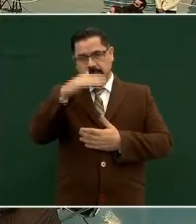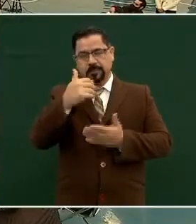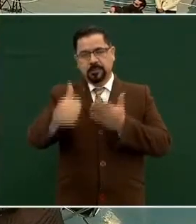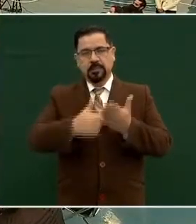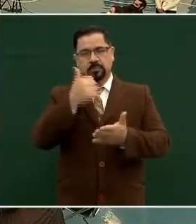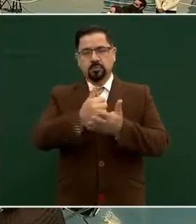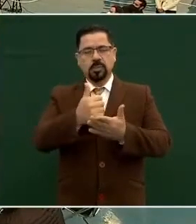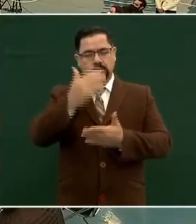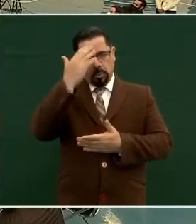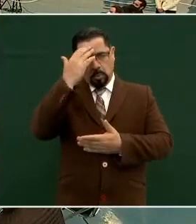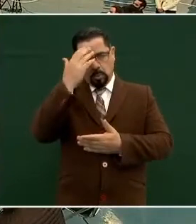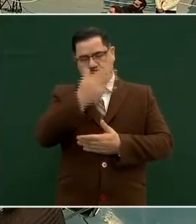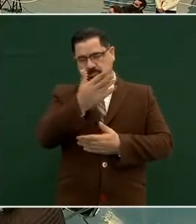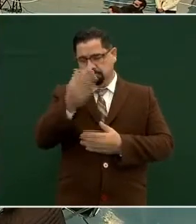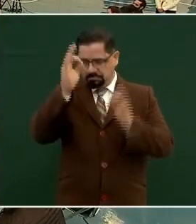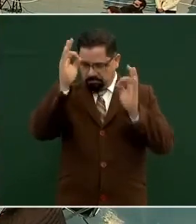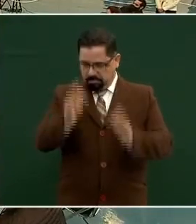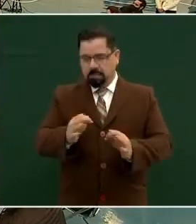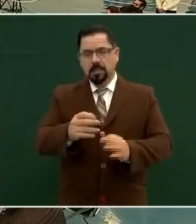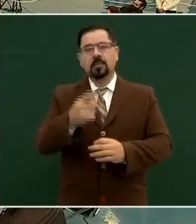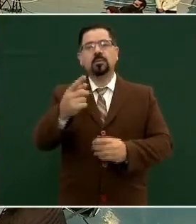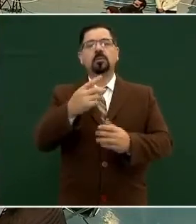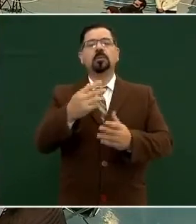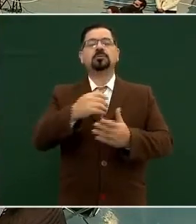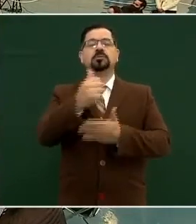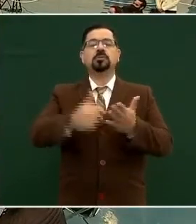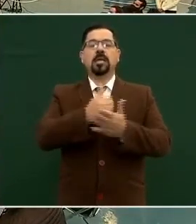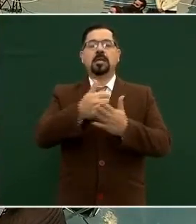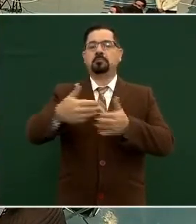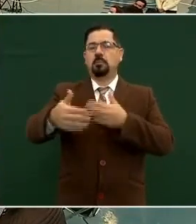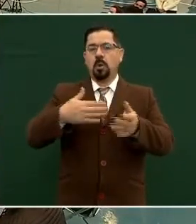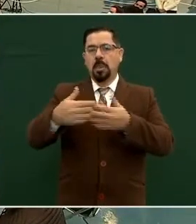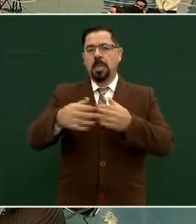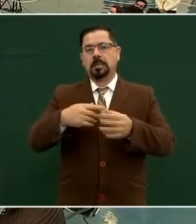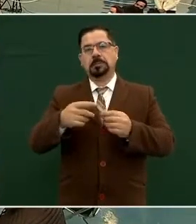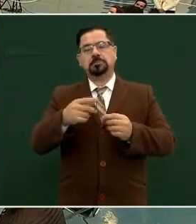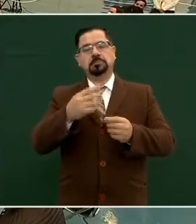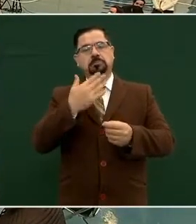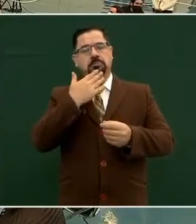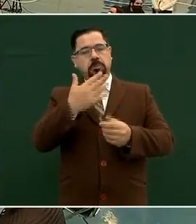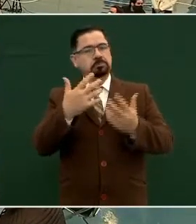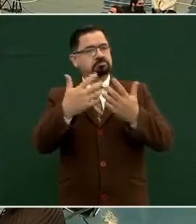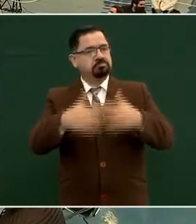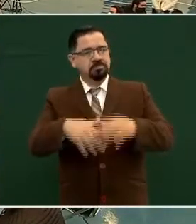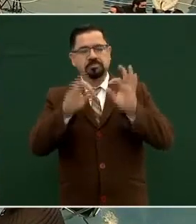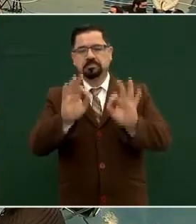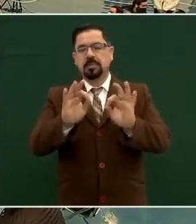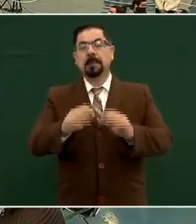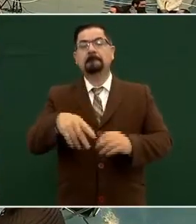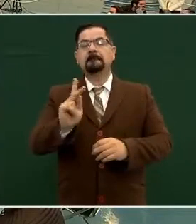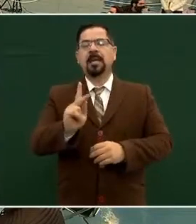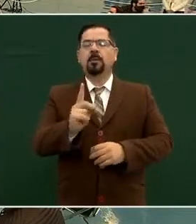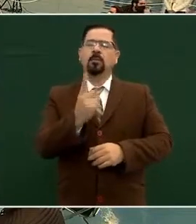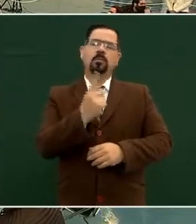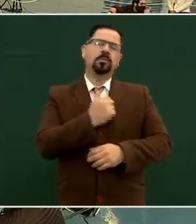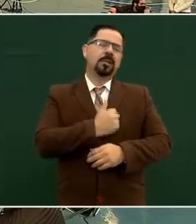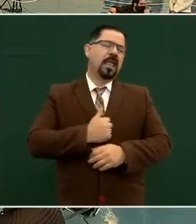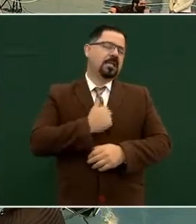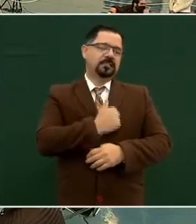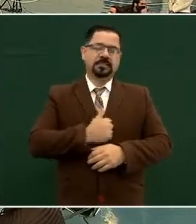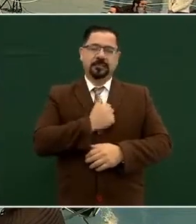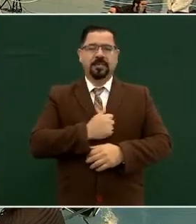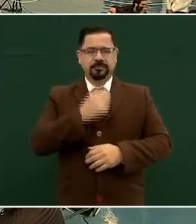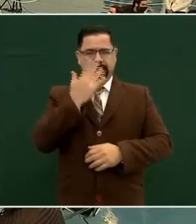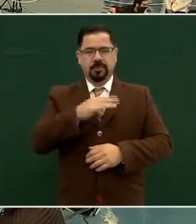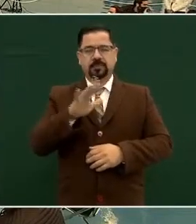bastante bien, es una ciudad moderna, una ciudad funcional. Lamentablemente también somos uno de los